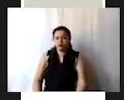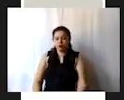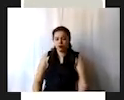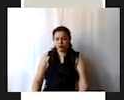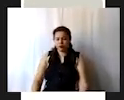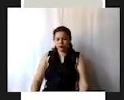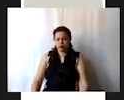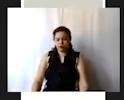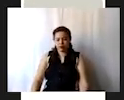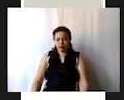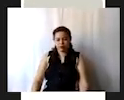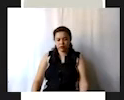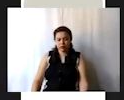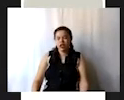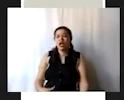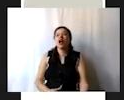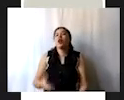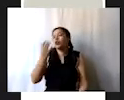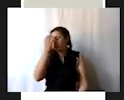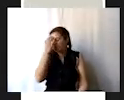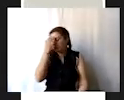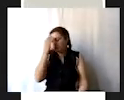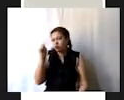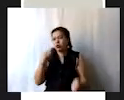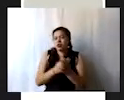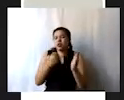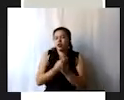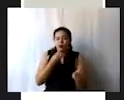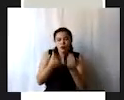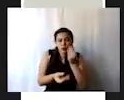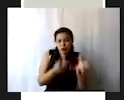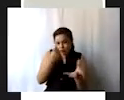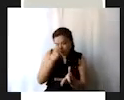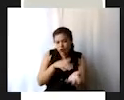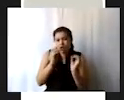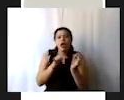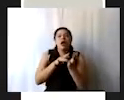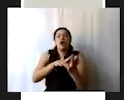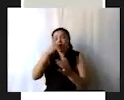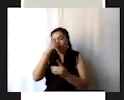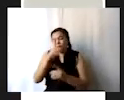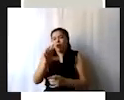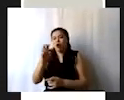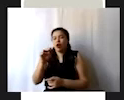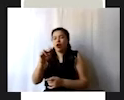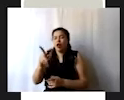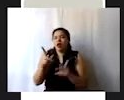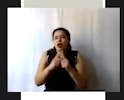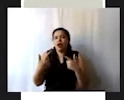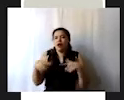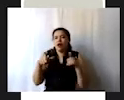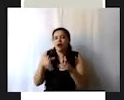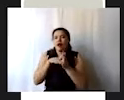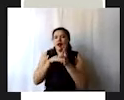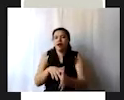proporciona conocimientos técnicos y un apoyo a las plataformas nacionales de ONGs, como CONGAD,